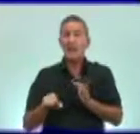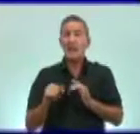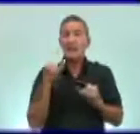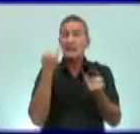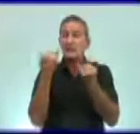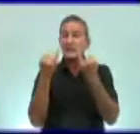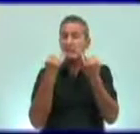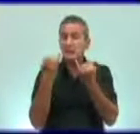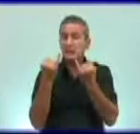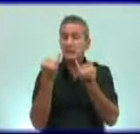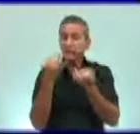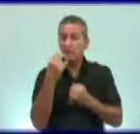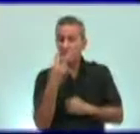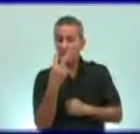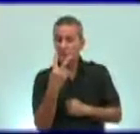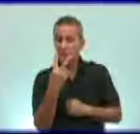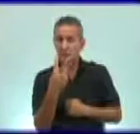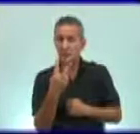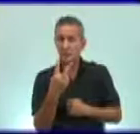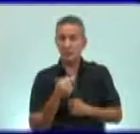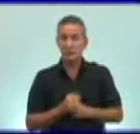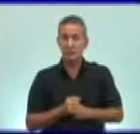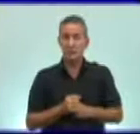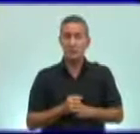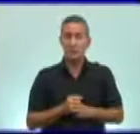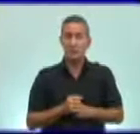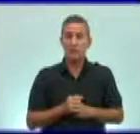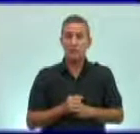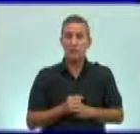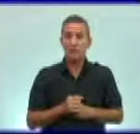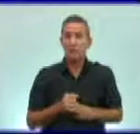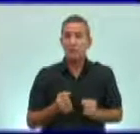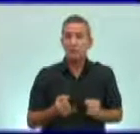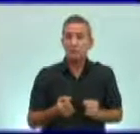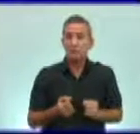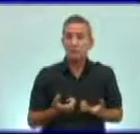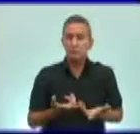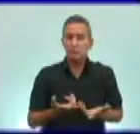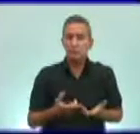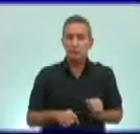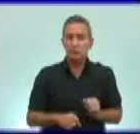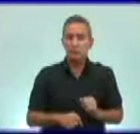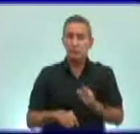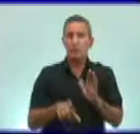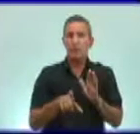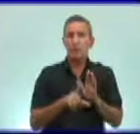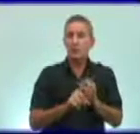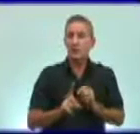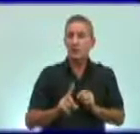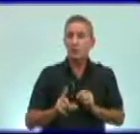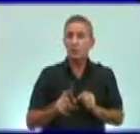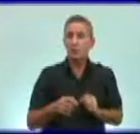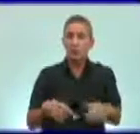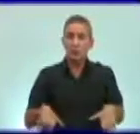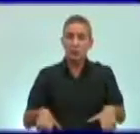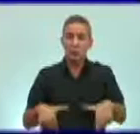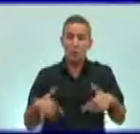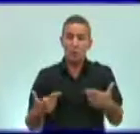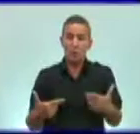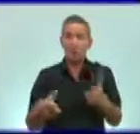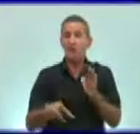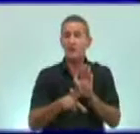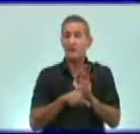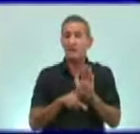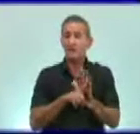injusta cualquier sanción sobre los que delinquen, sobre los que incumplen la ley, dice Simón Bolívar que